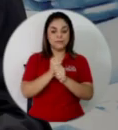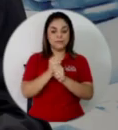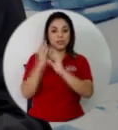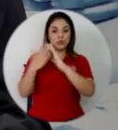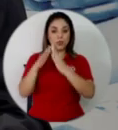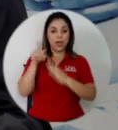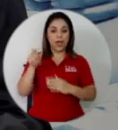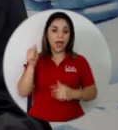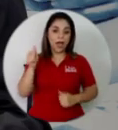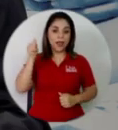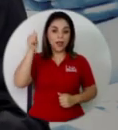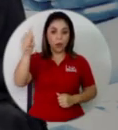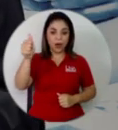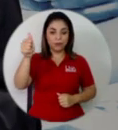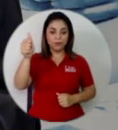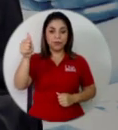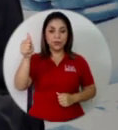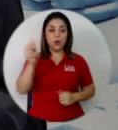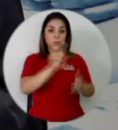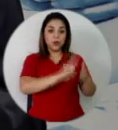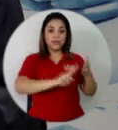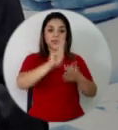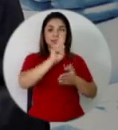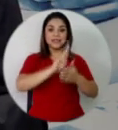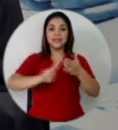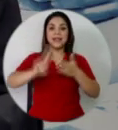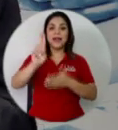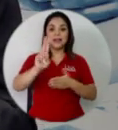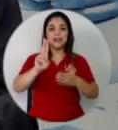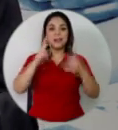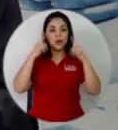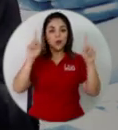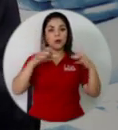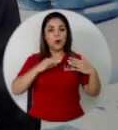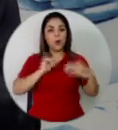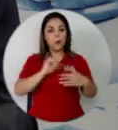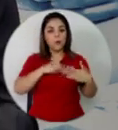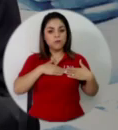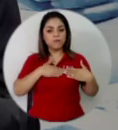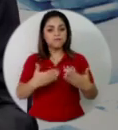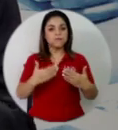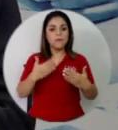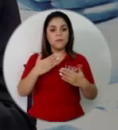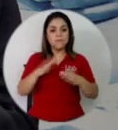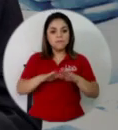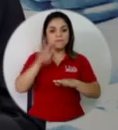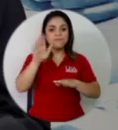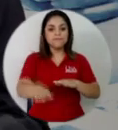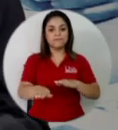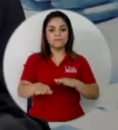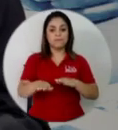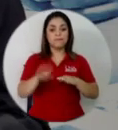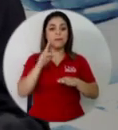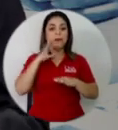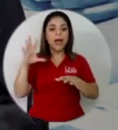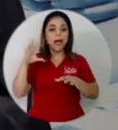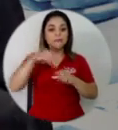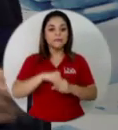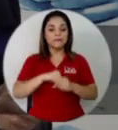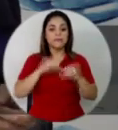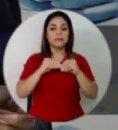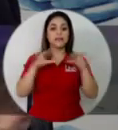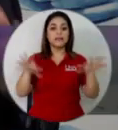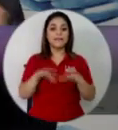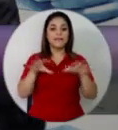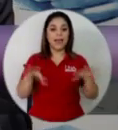en la ciudad de Alajuela. Un atrevimiento porque era dar un paso adelante hacia la integración de más actividades